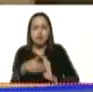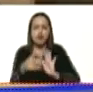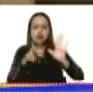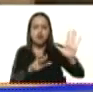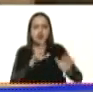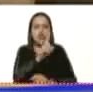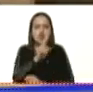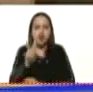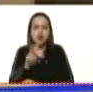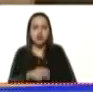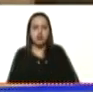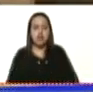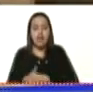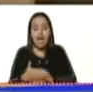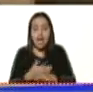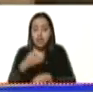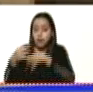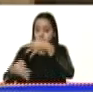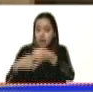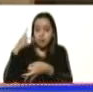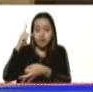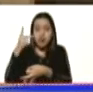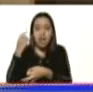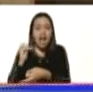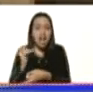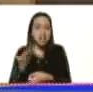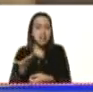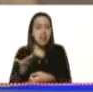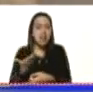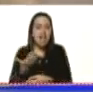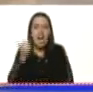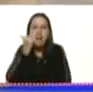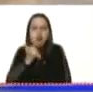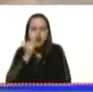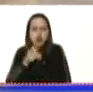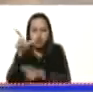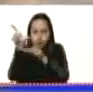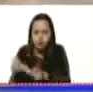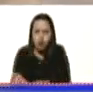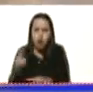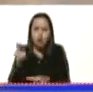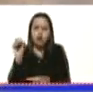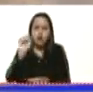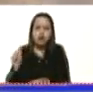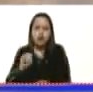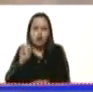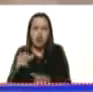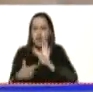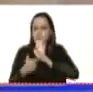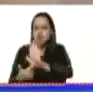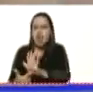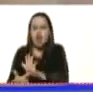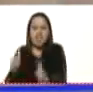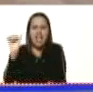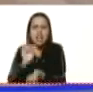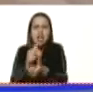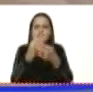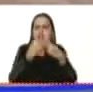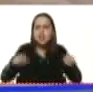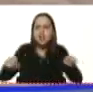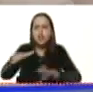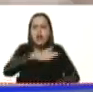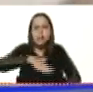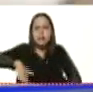Lo describía el profesor Reinaldo Bolívar, es sometido a humillaciones, presentado encadenado y desnudo en la Plaza San